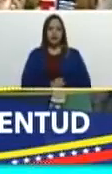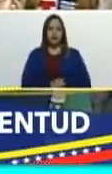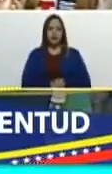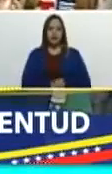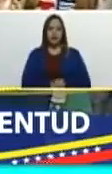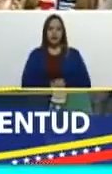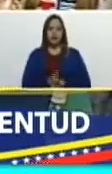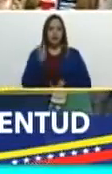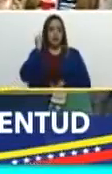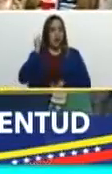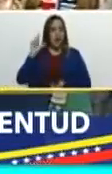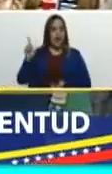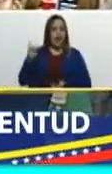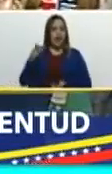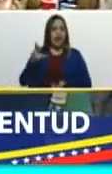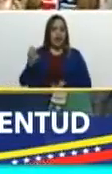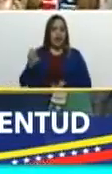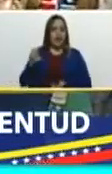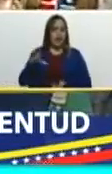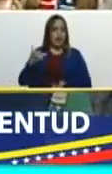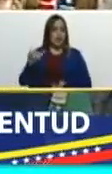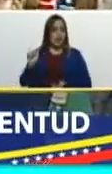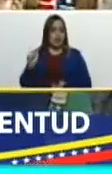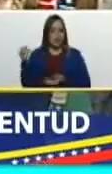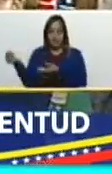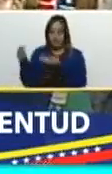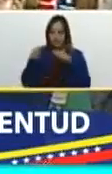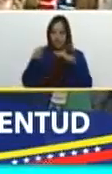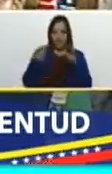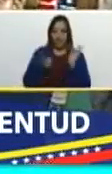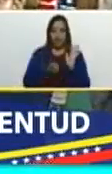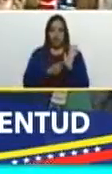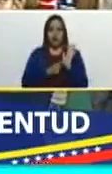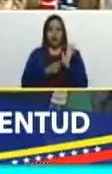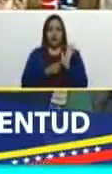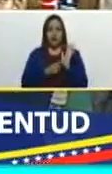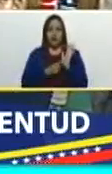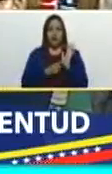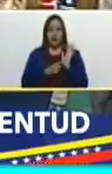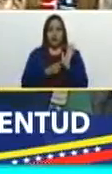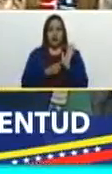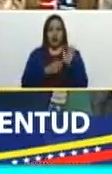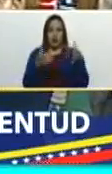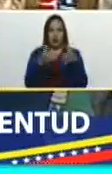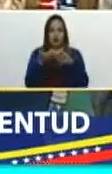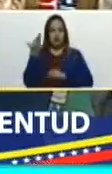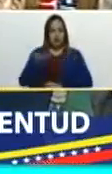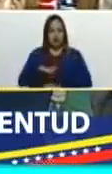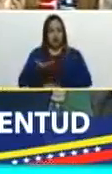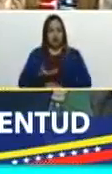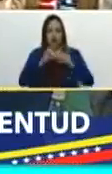Grecia me está entregando aquí un grupo importante,